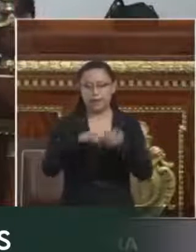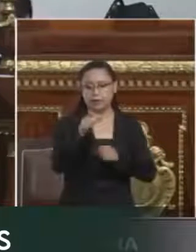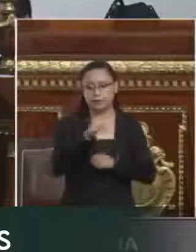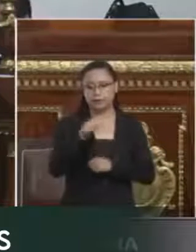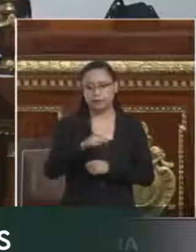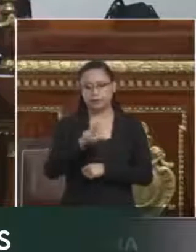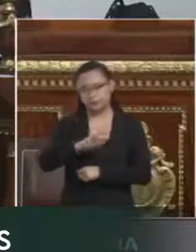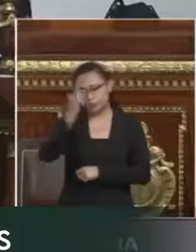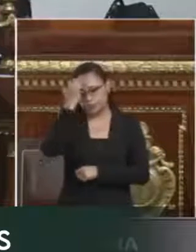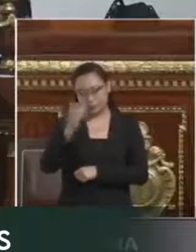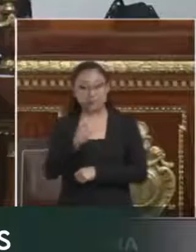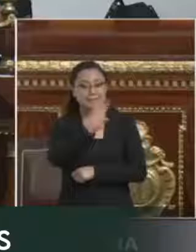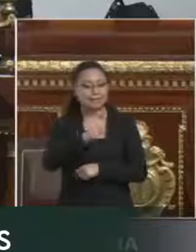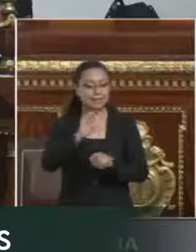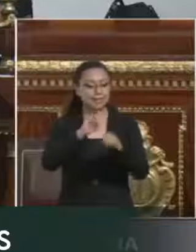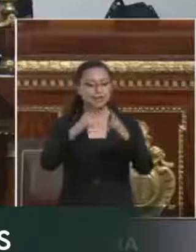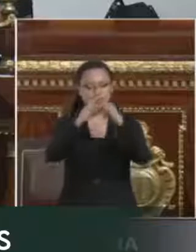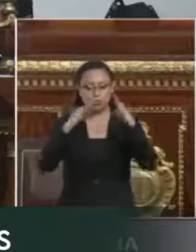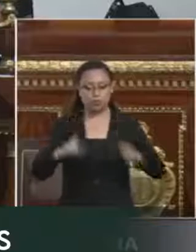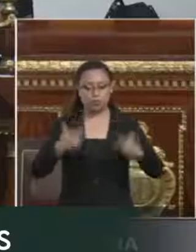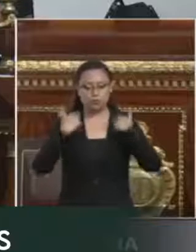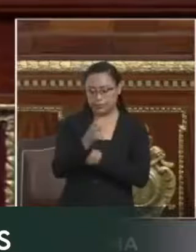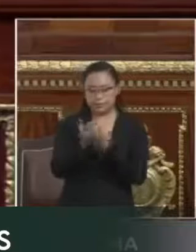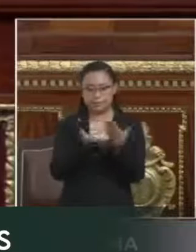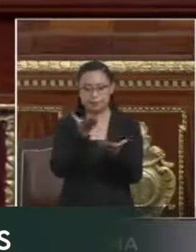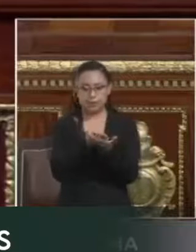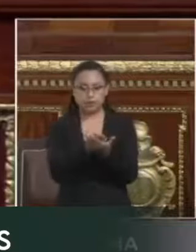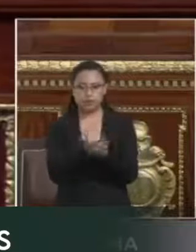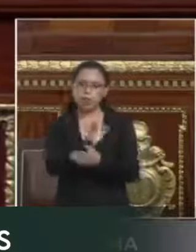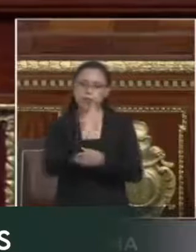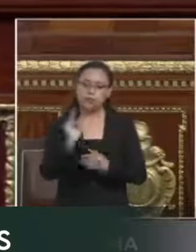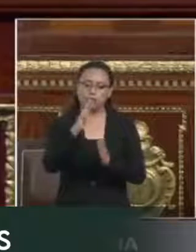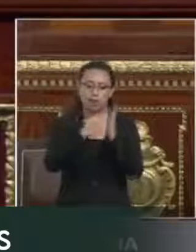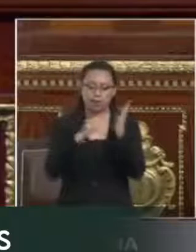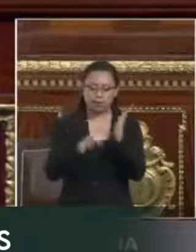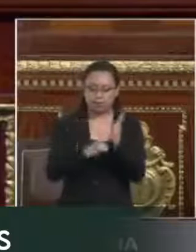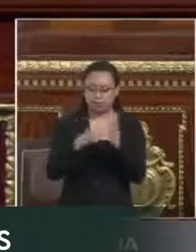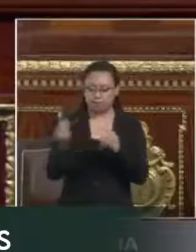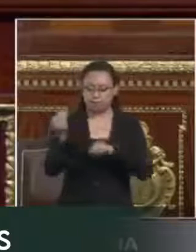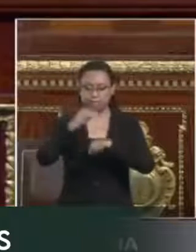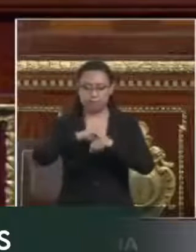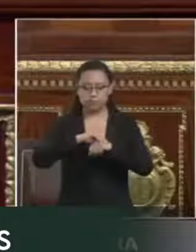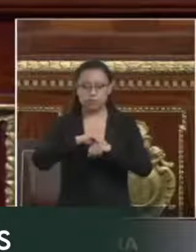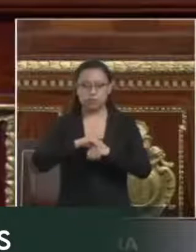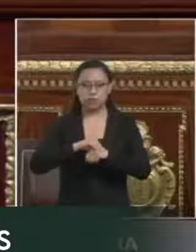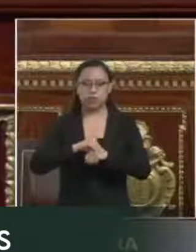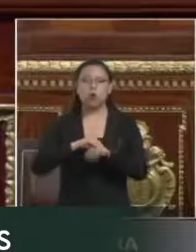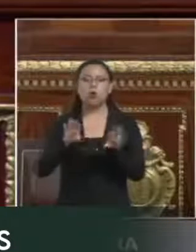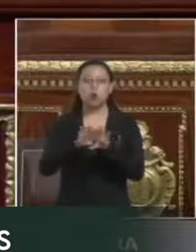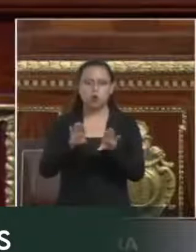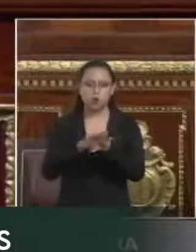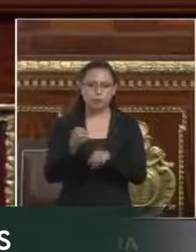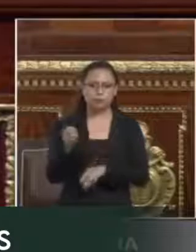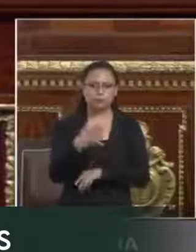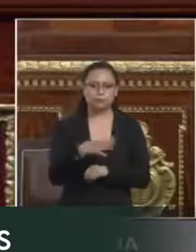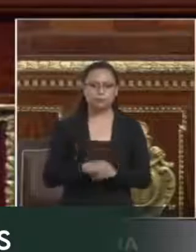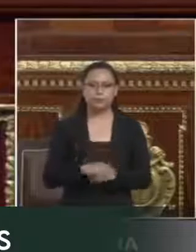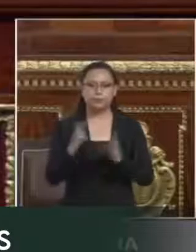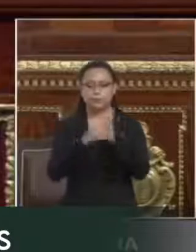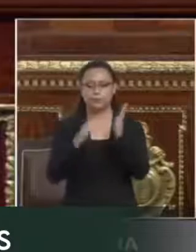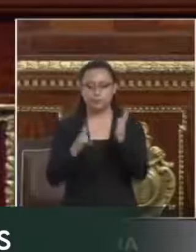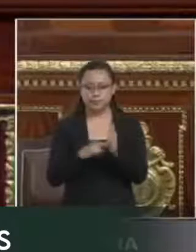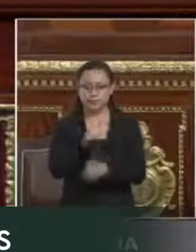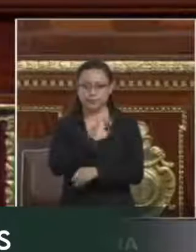exposición, Camacho dijo que urge tomar acciones para resolver la situación de estos asentamientos, reconocidos en 2005, y resaltó que miles